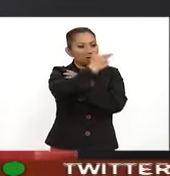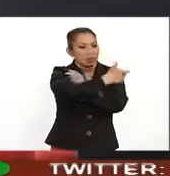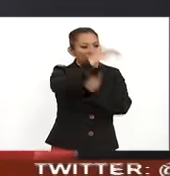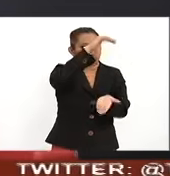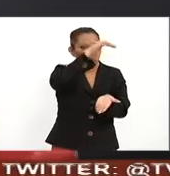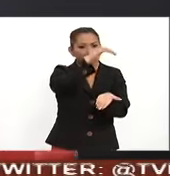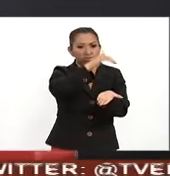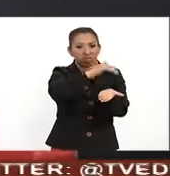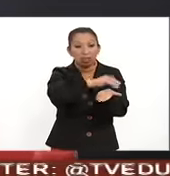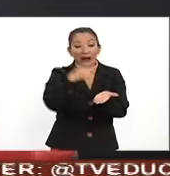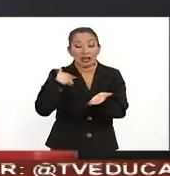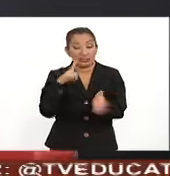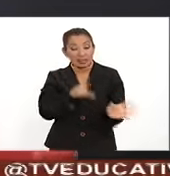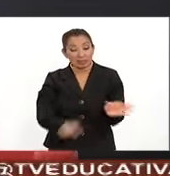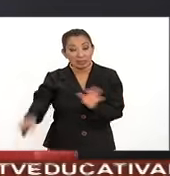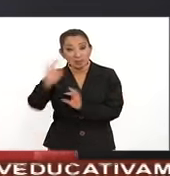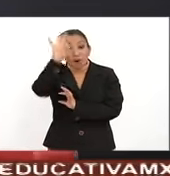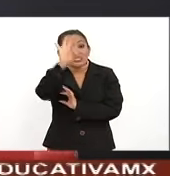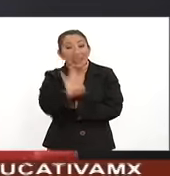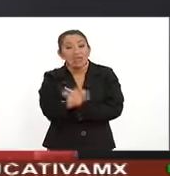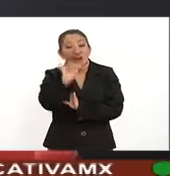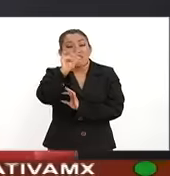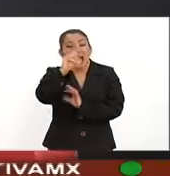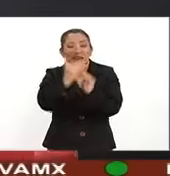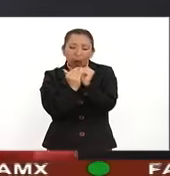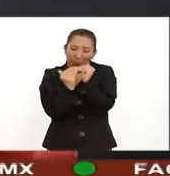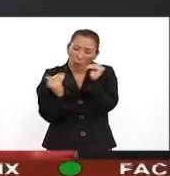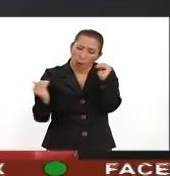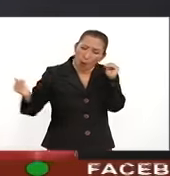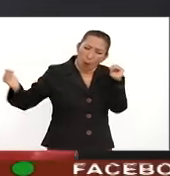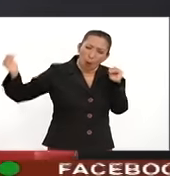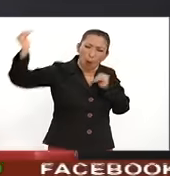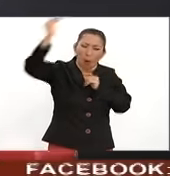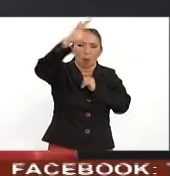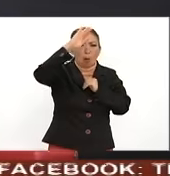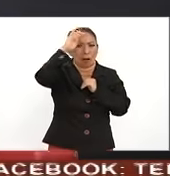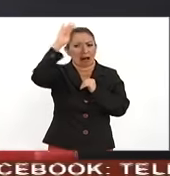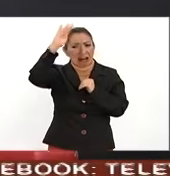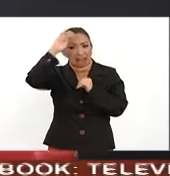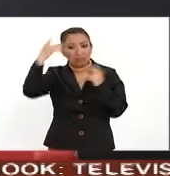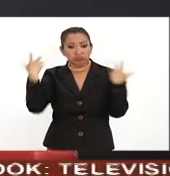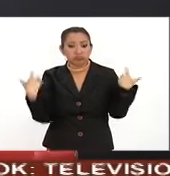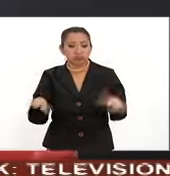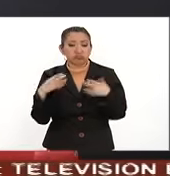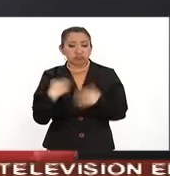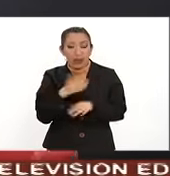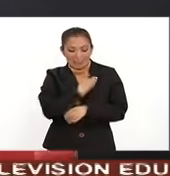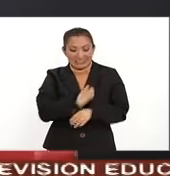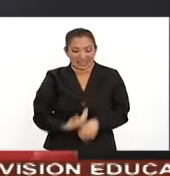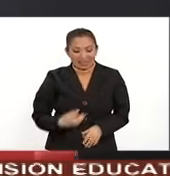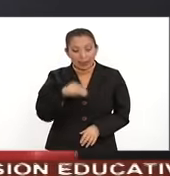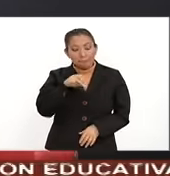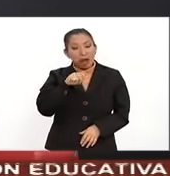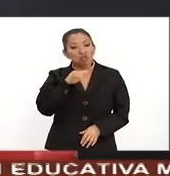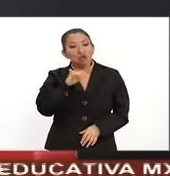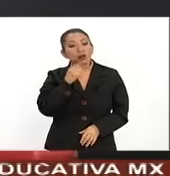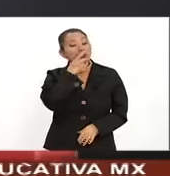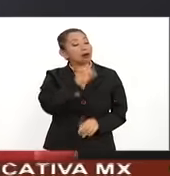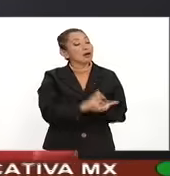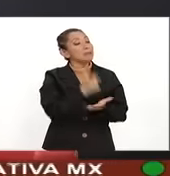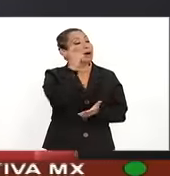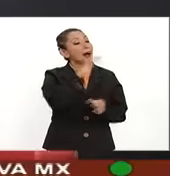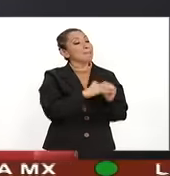que el año pasado cerró con 700% de inflación. Justamente comentábamos hace rato, Mar, que el presidente Maduro decretó en estos días un aumento